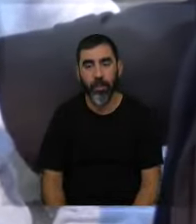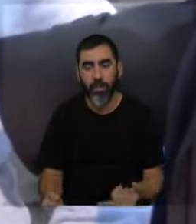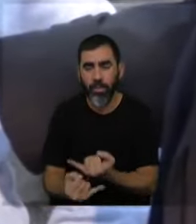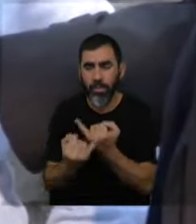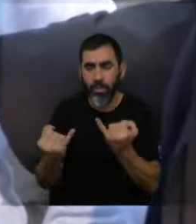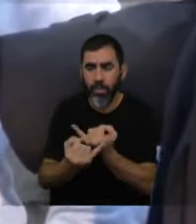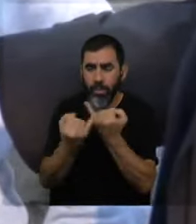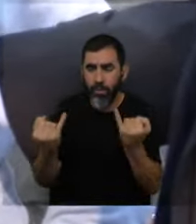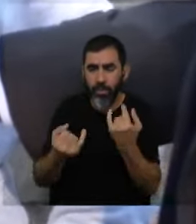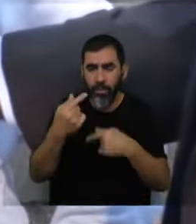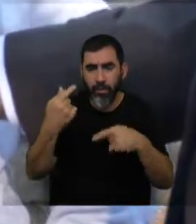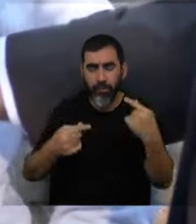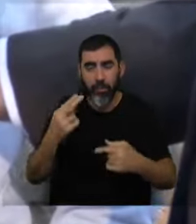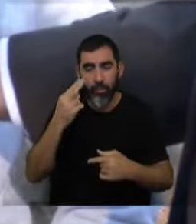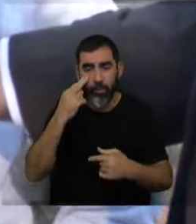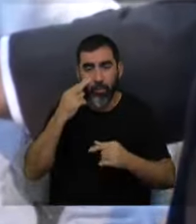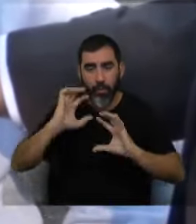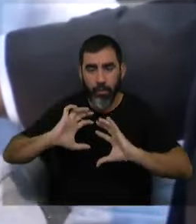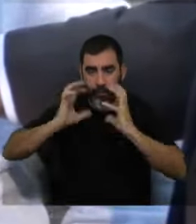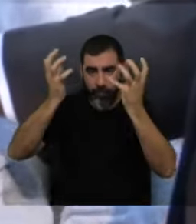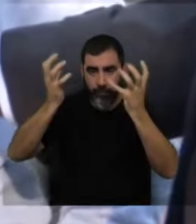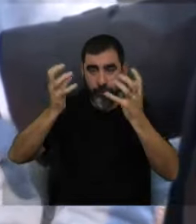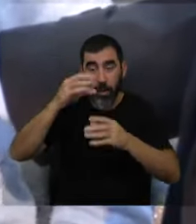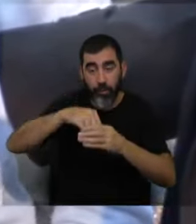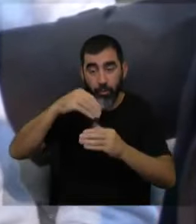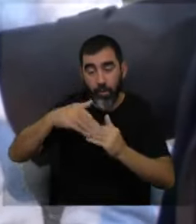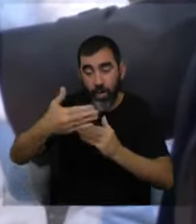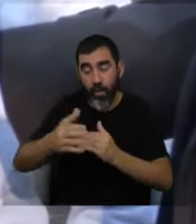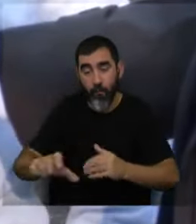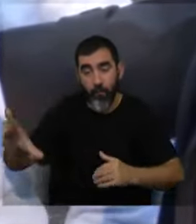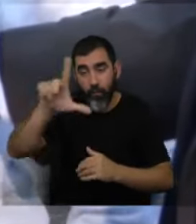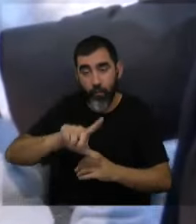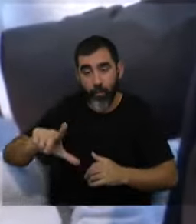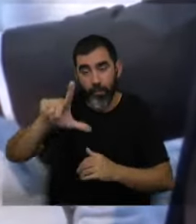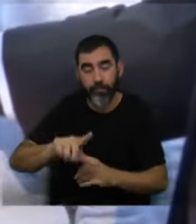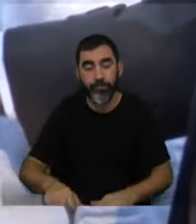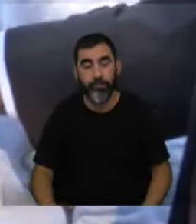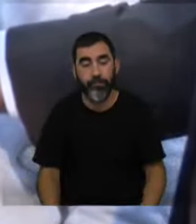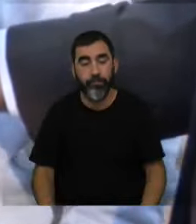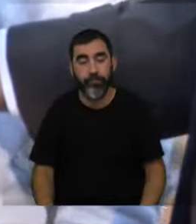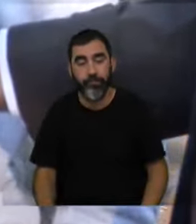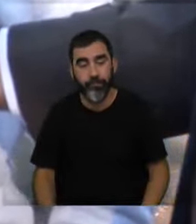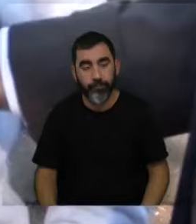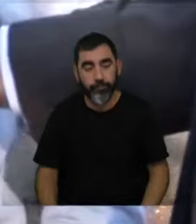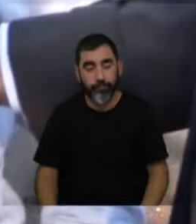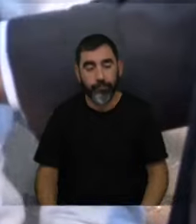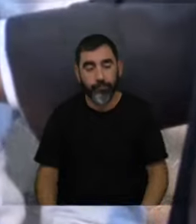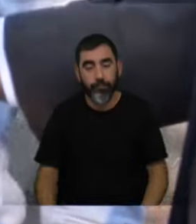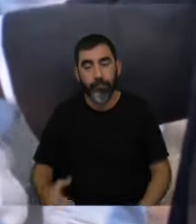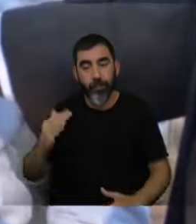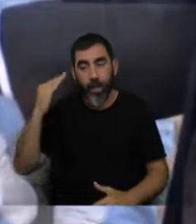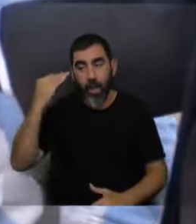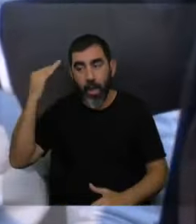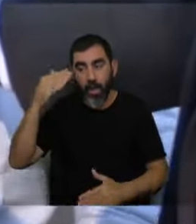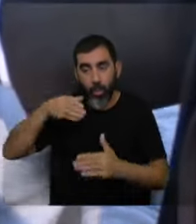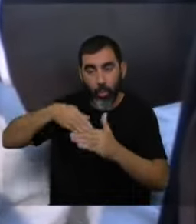con diferentes incidentes de violencia dentro y fuera del Liceo desde eh ingresar adultos que